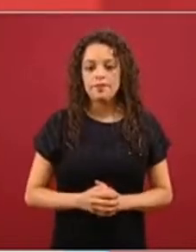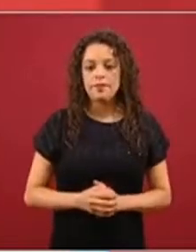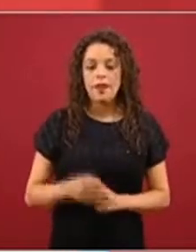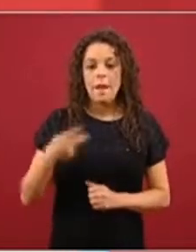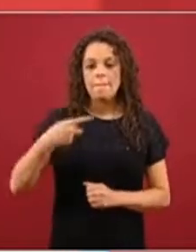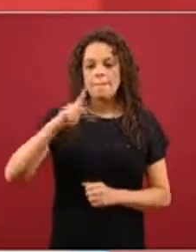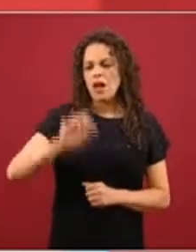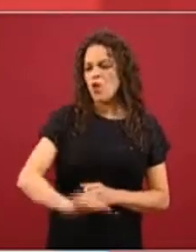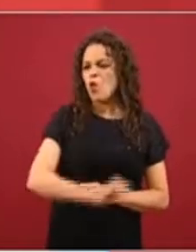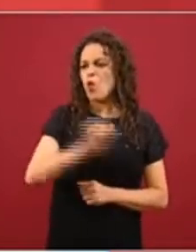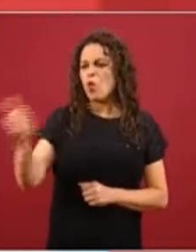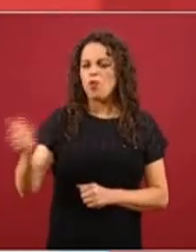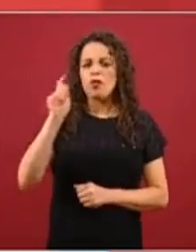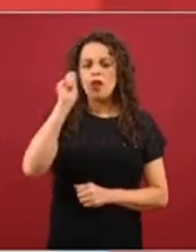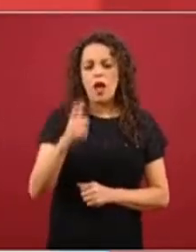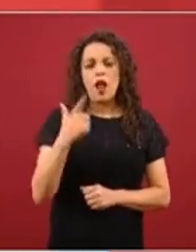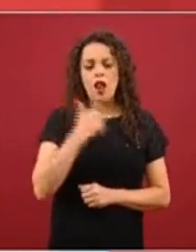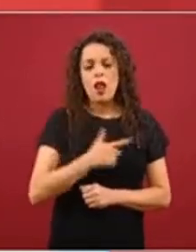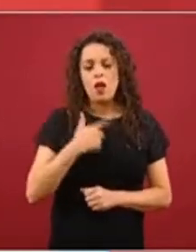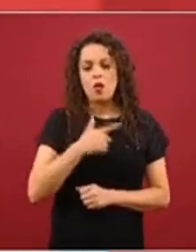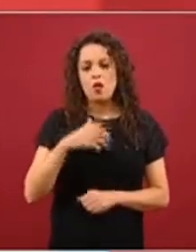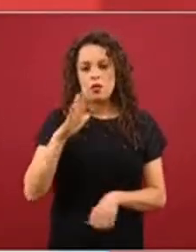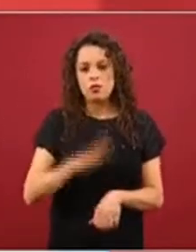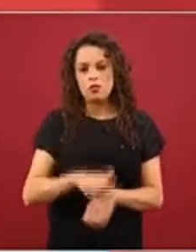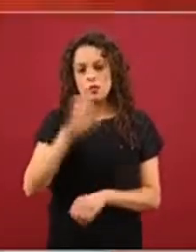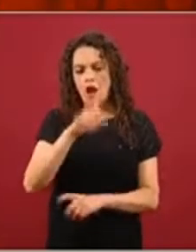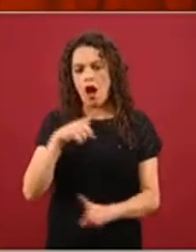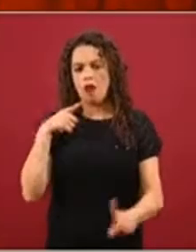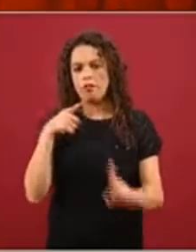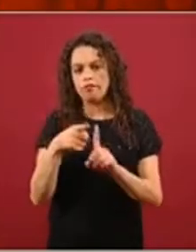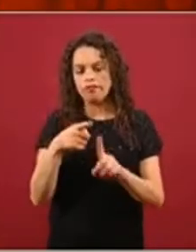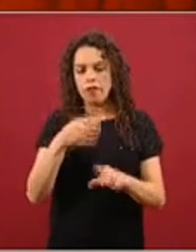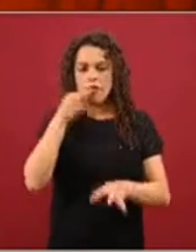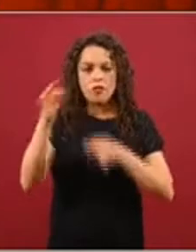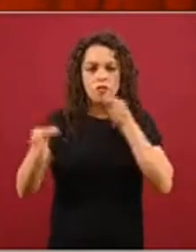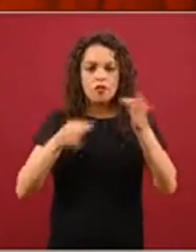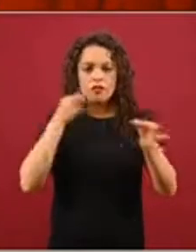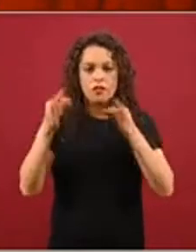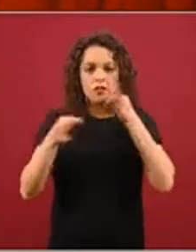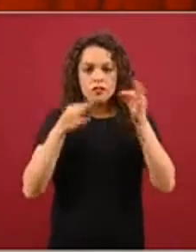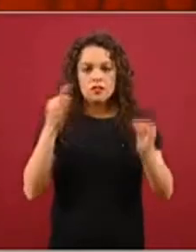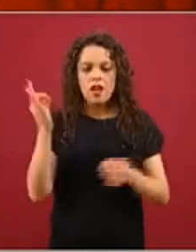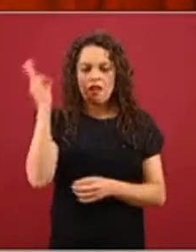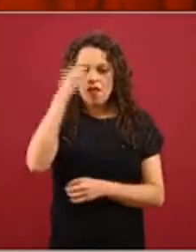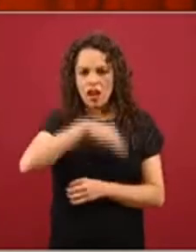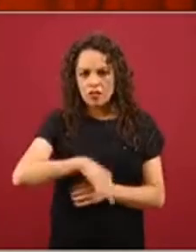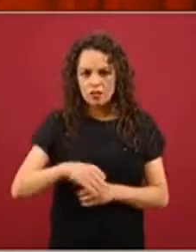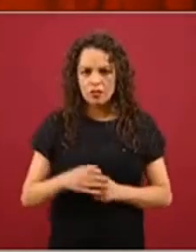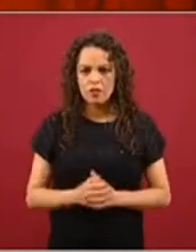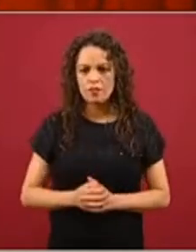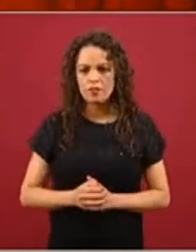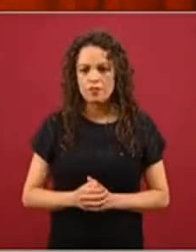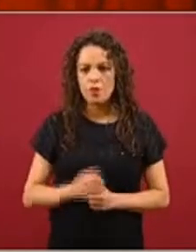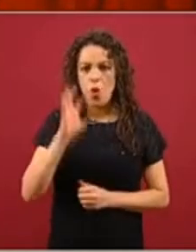que prefieren privilegiar las noticias falsas o las noticias